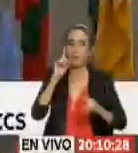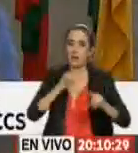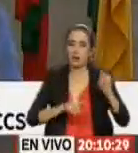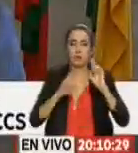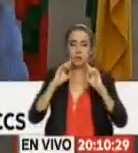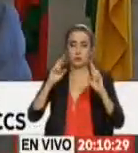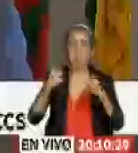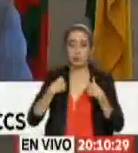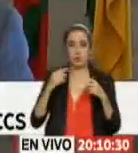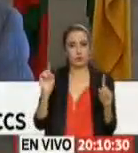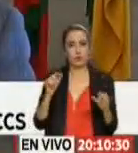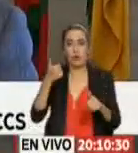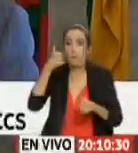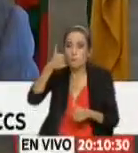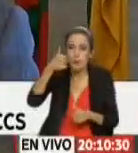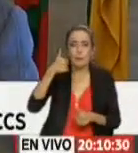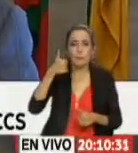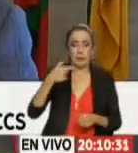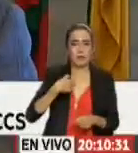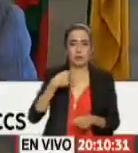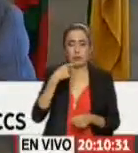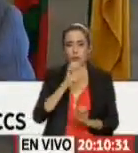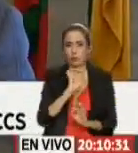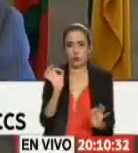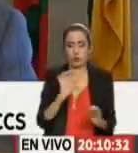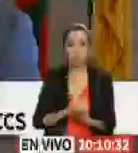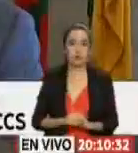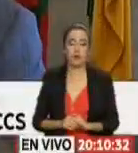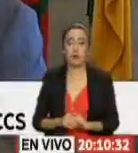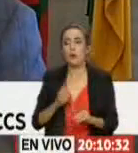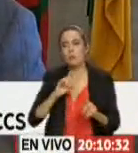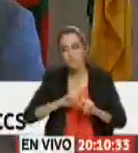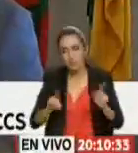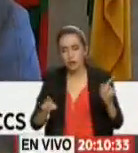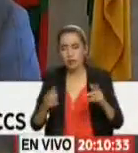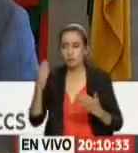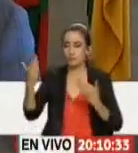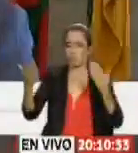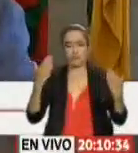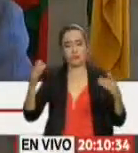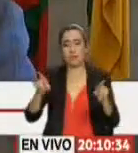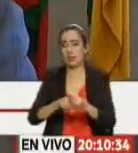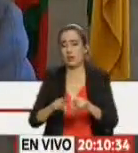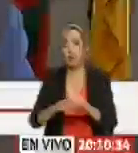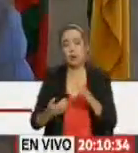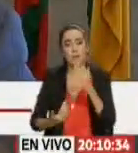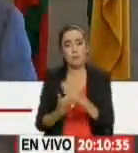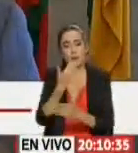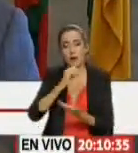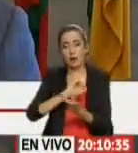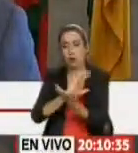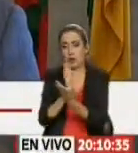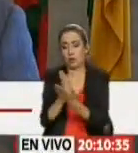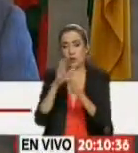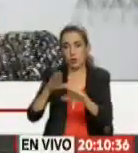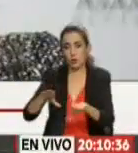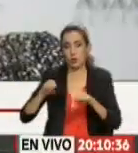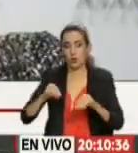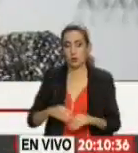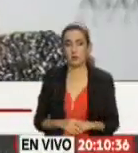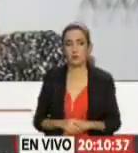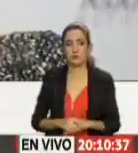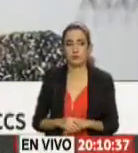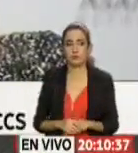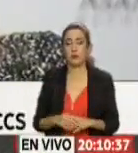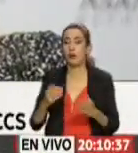reparos. No estoy diciendo que es lo ideal, pero lo uno versus lo otro Es indiscutible que hay que quedarse con lo que tenemos.